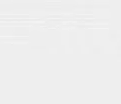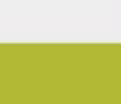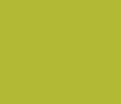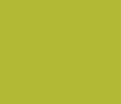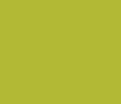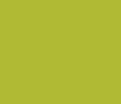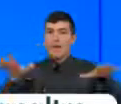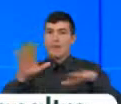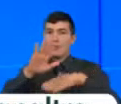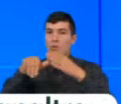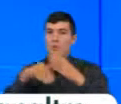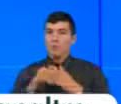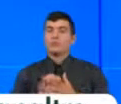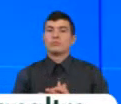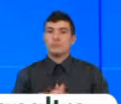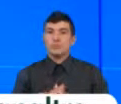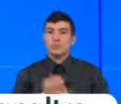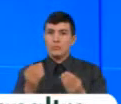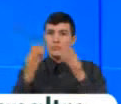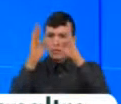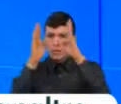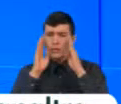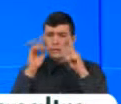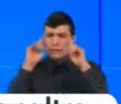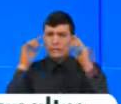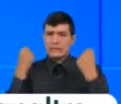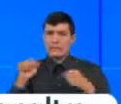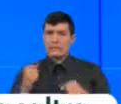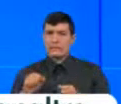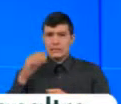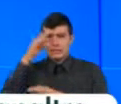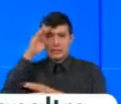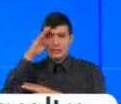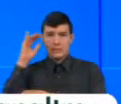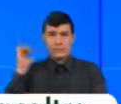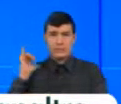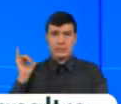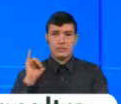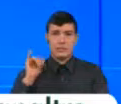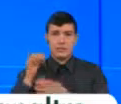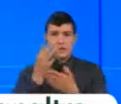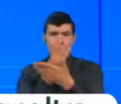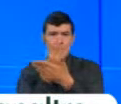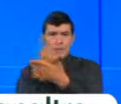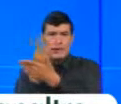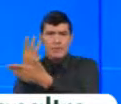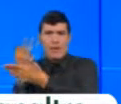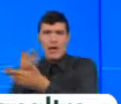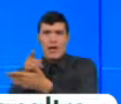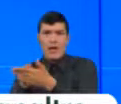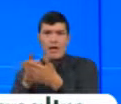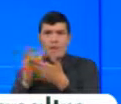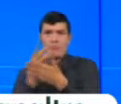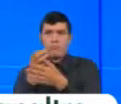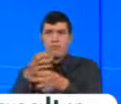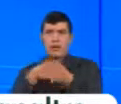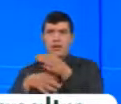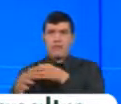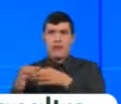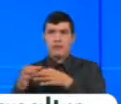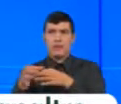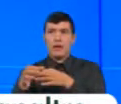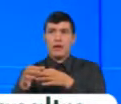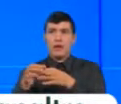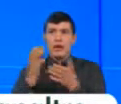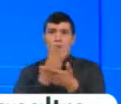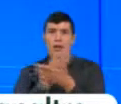Caltro.com. Y mucha atención, que gran preocupación ha causado entre las autoridades militares una página web que al parecer estaría suplantando a la página oficial